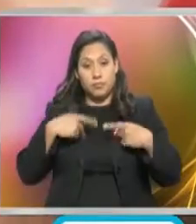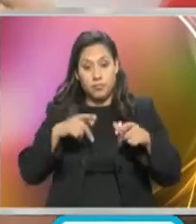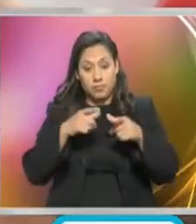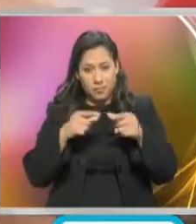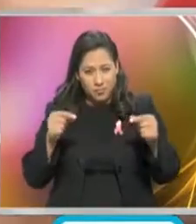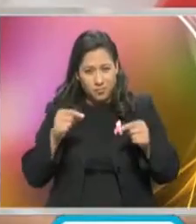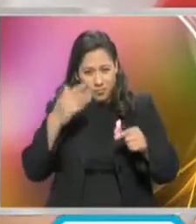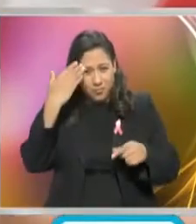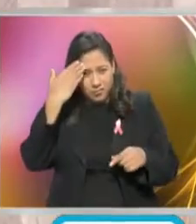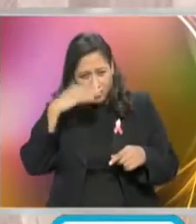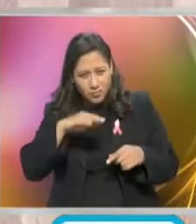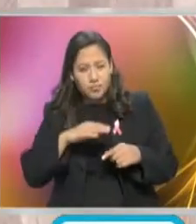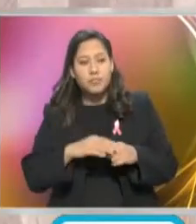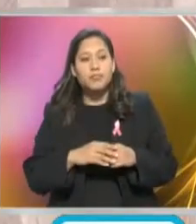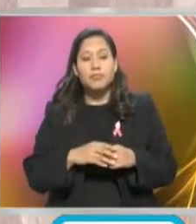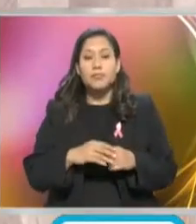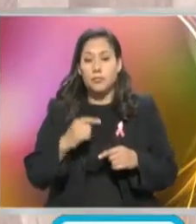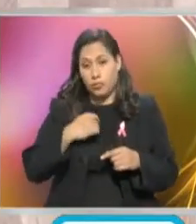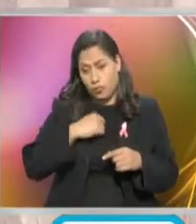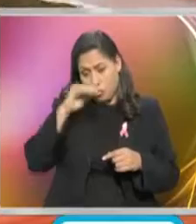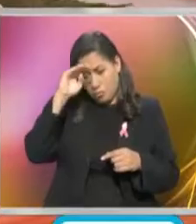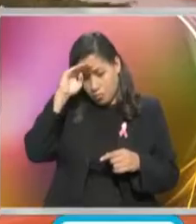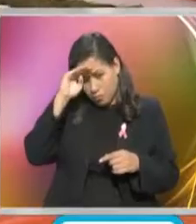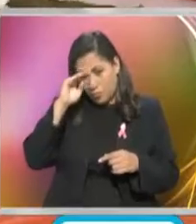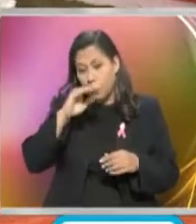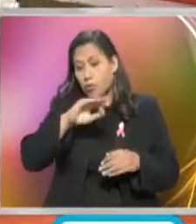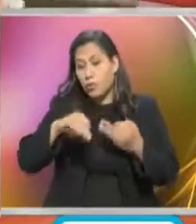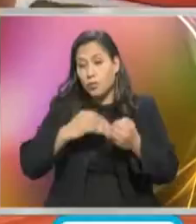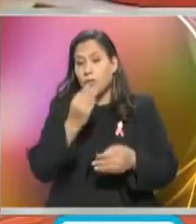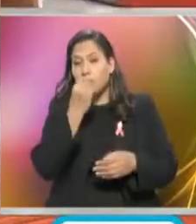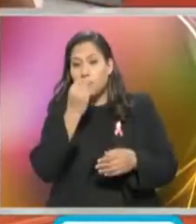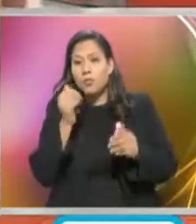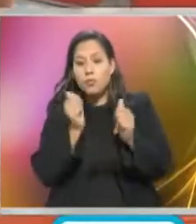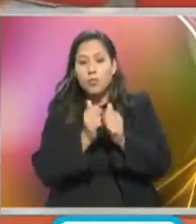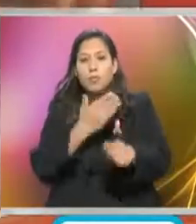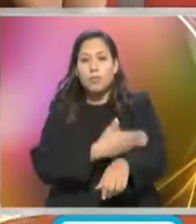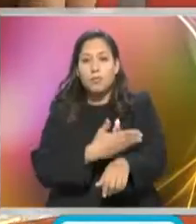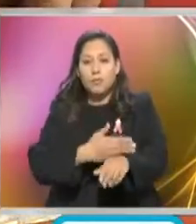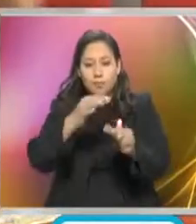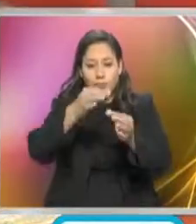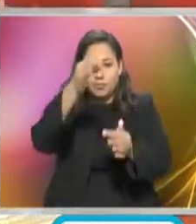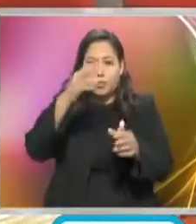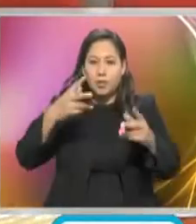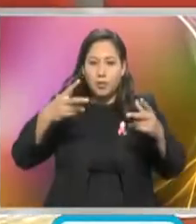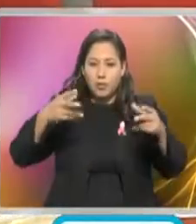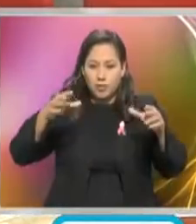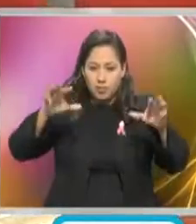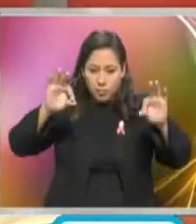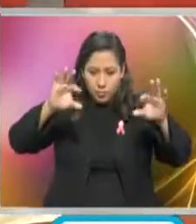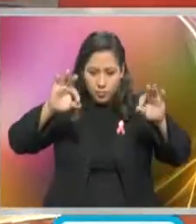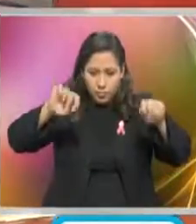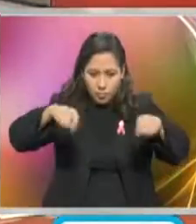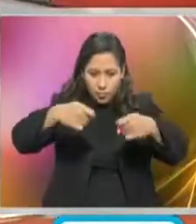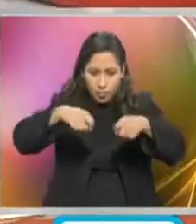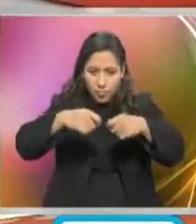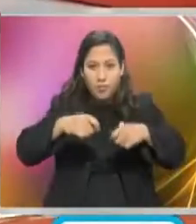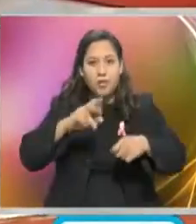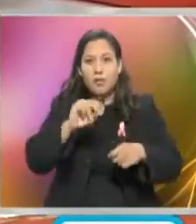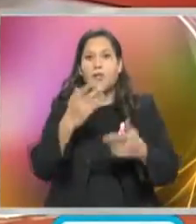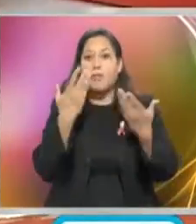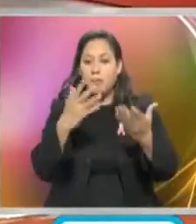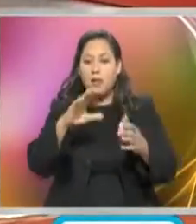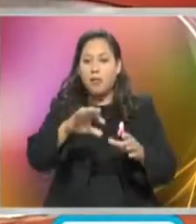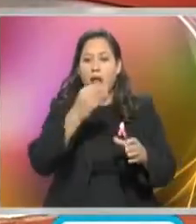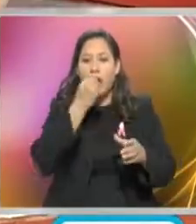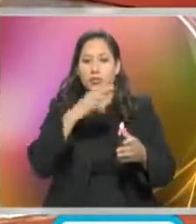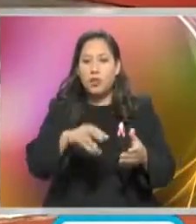ves que todo, nosotros creemos que todo lo comen con palitos. Sí, Pero sí. en realidad comen todo con las manos. Es más con las